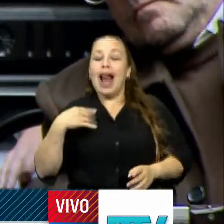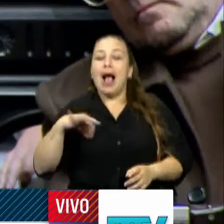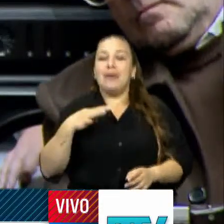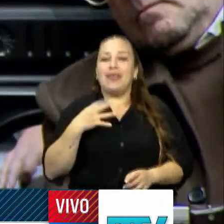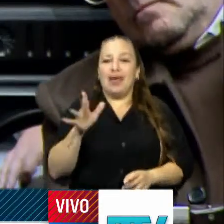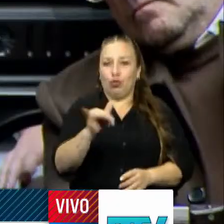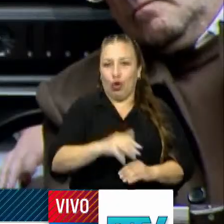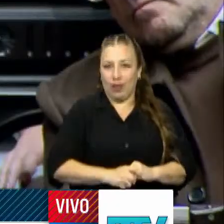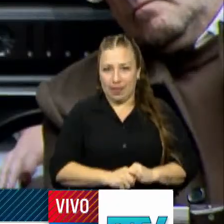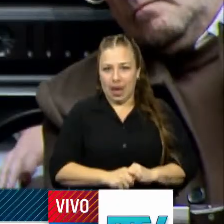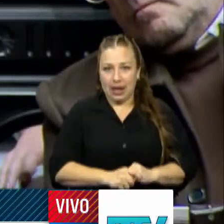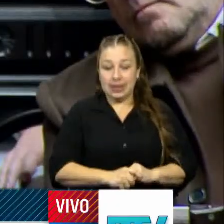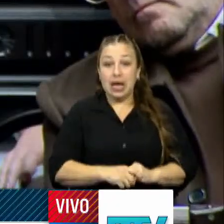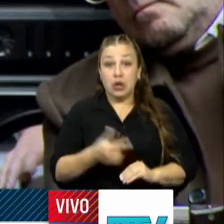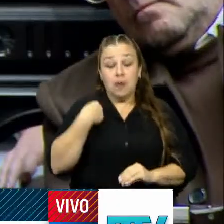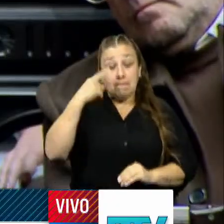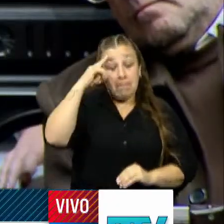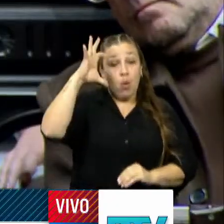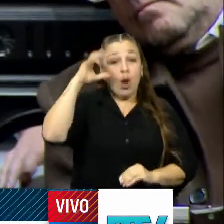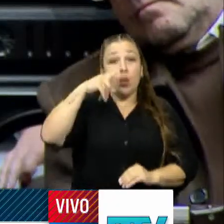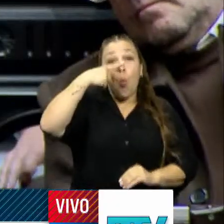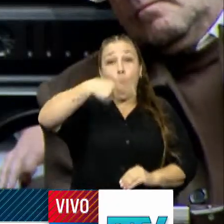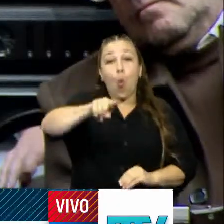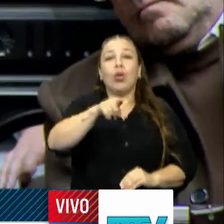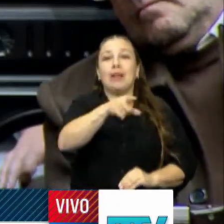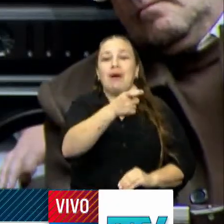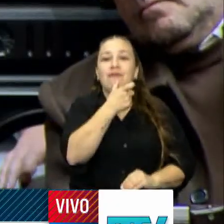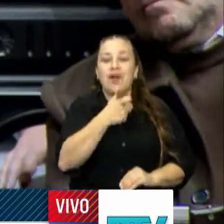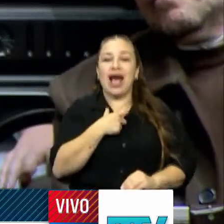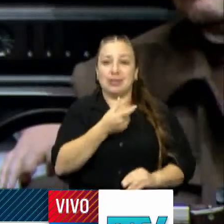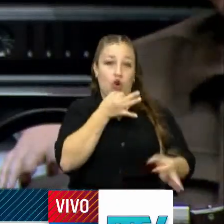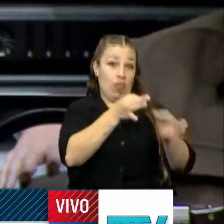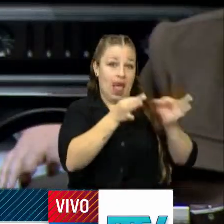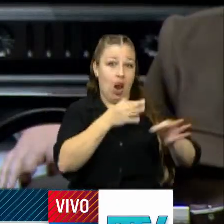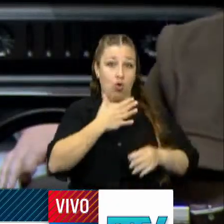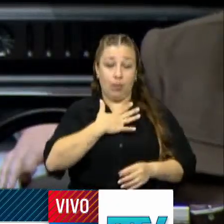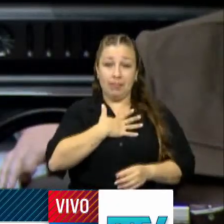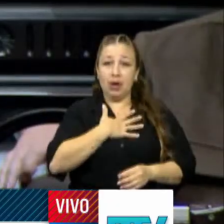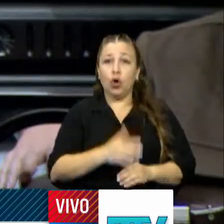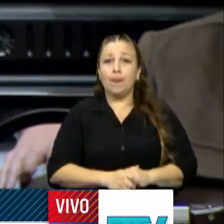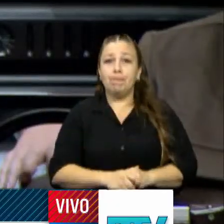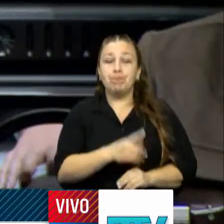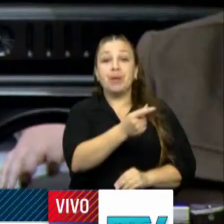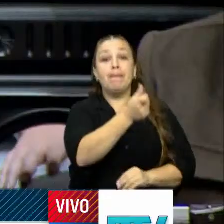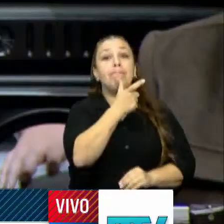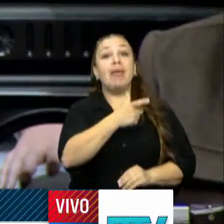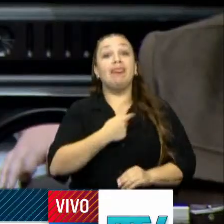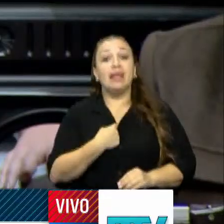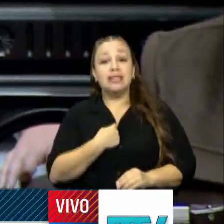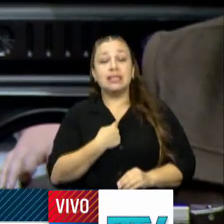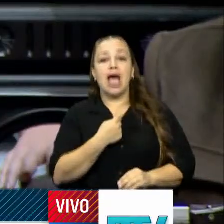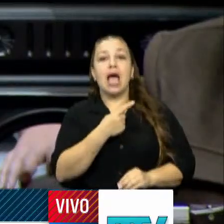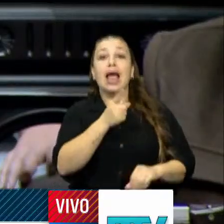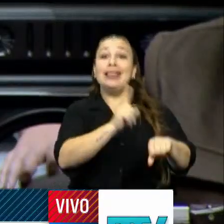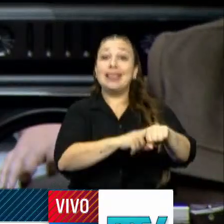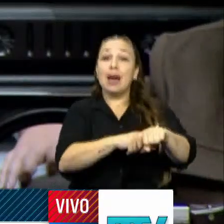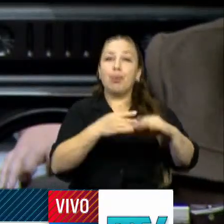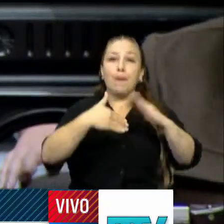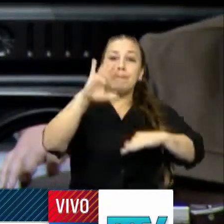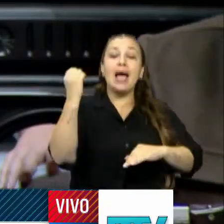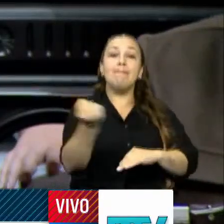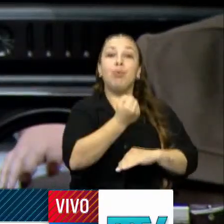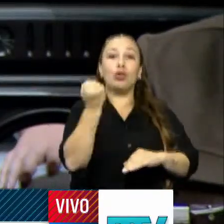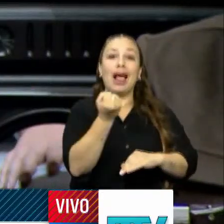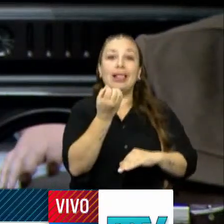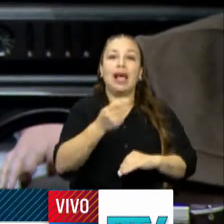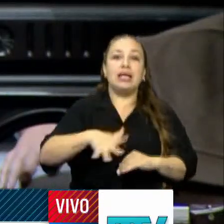me dijo, me acuerdo de su última frase, de una conversación que tuvo conmigo, me dijo: el tiempo es más importante que el